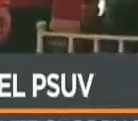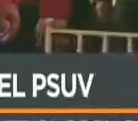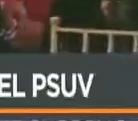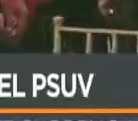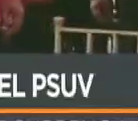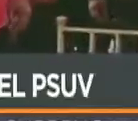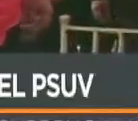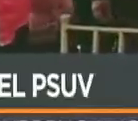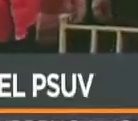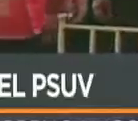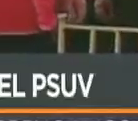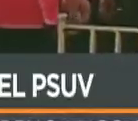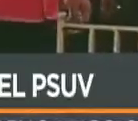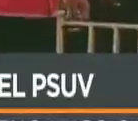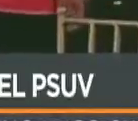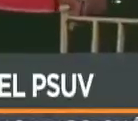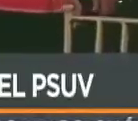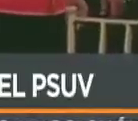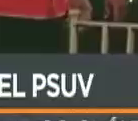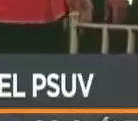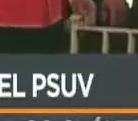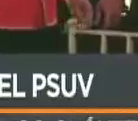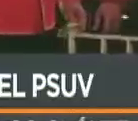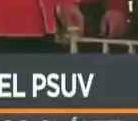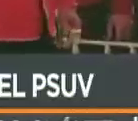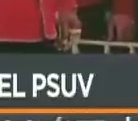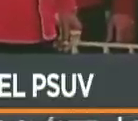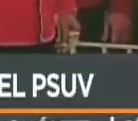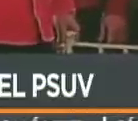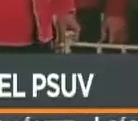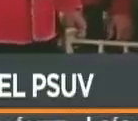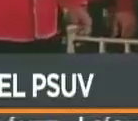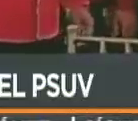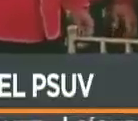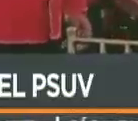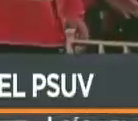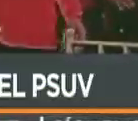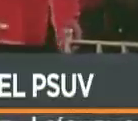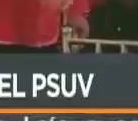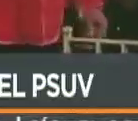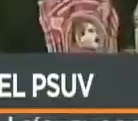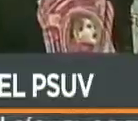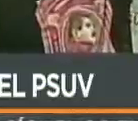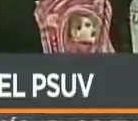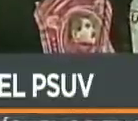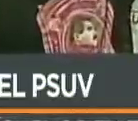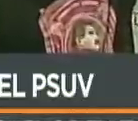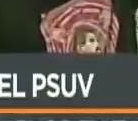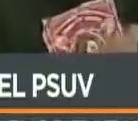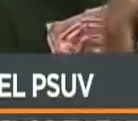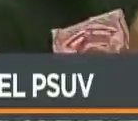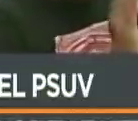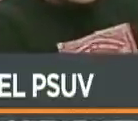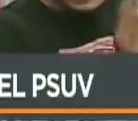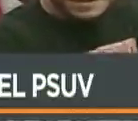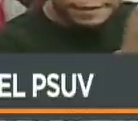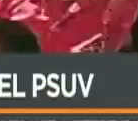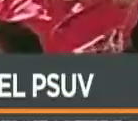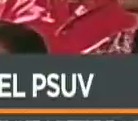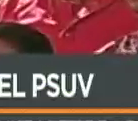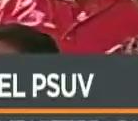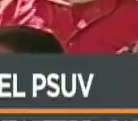jornadas de carnetización, recordemos, en las plazas Bolívar, en los puntos fijos y jornadas especiales por sectores,